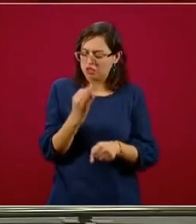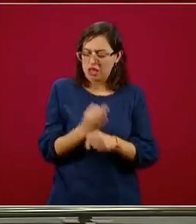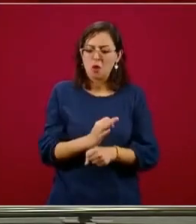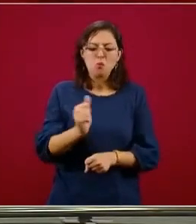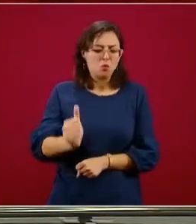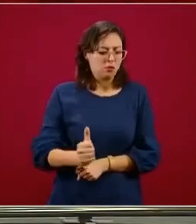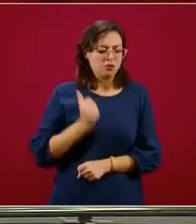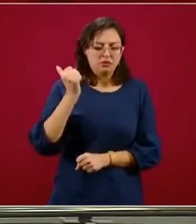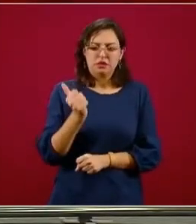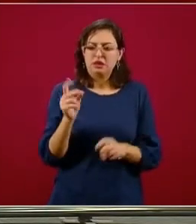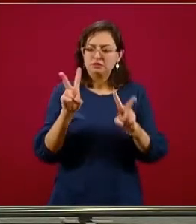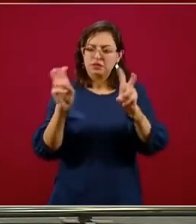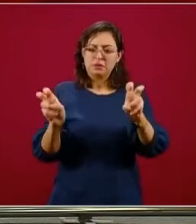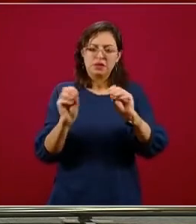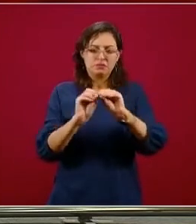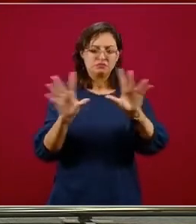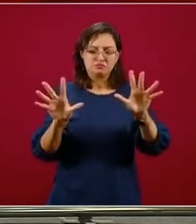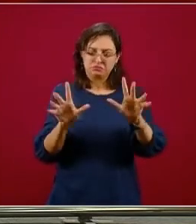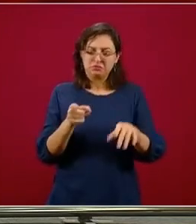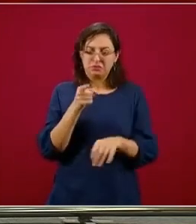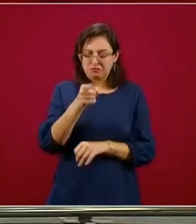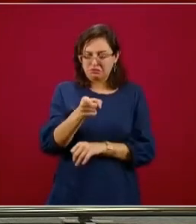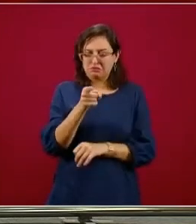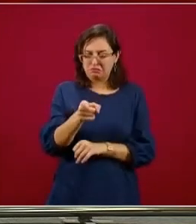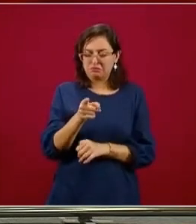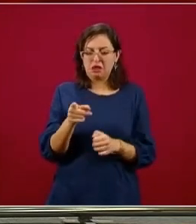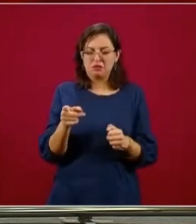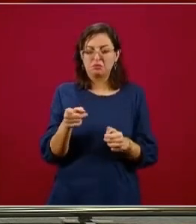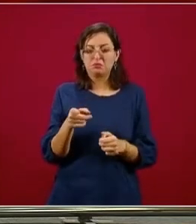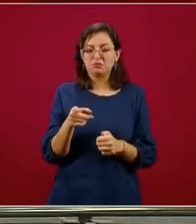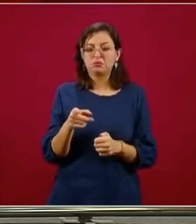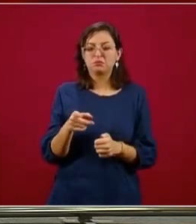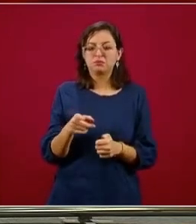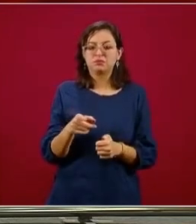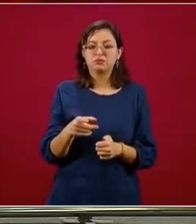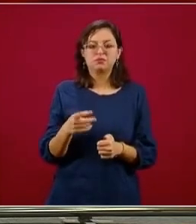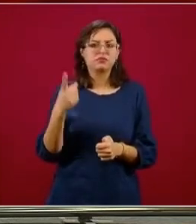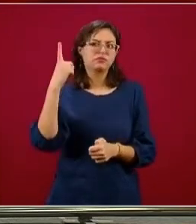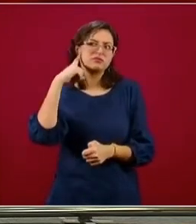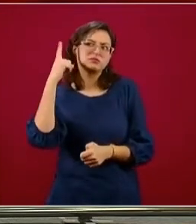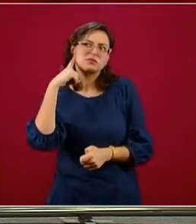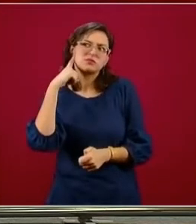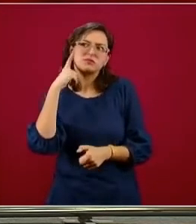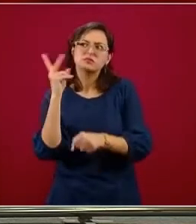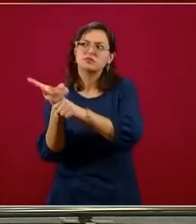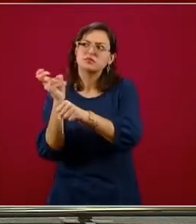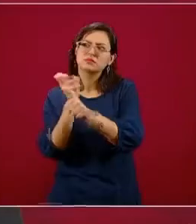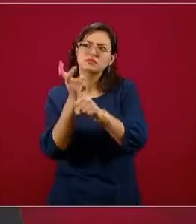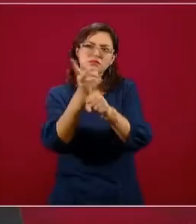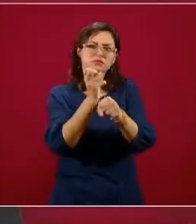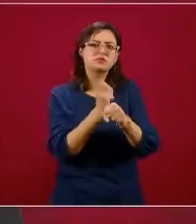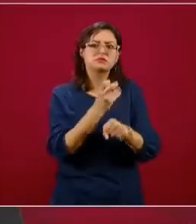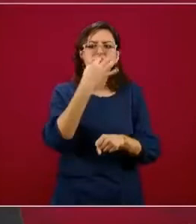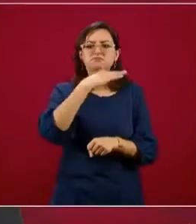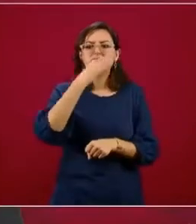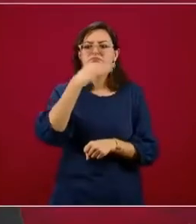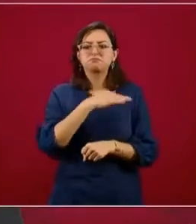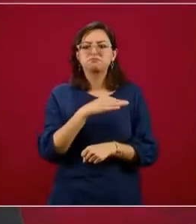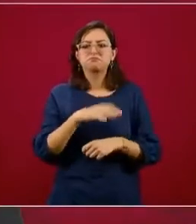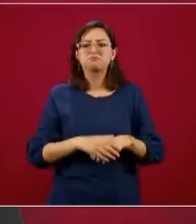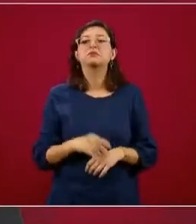de dejarlo claro sobre este tema de los audios y los rumores, pero mañana, que es